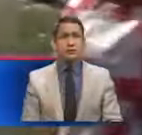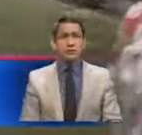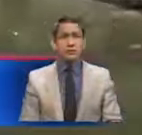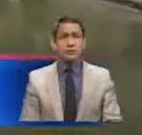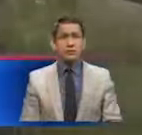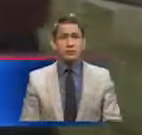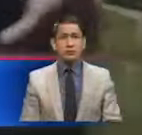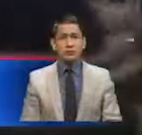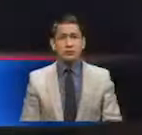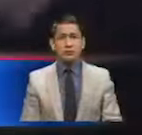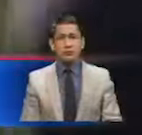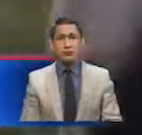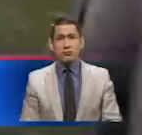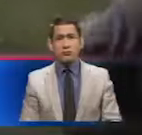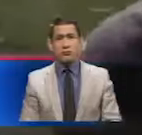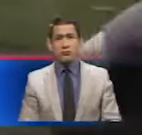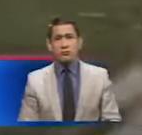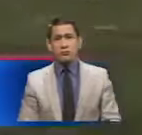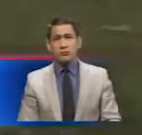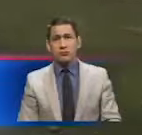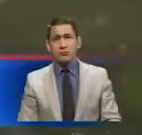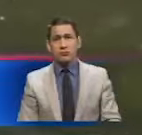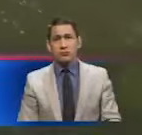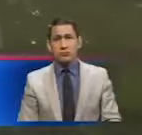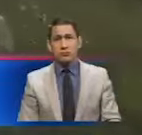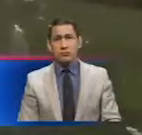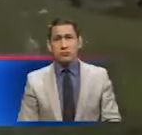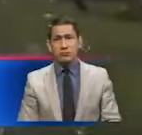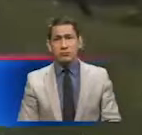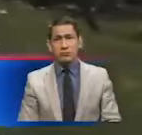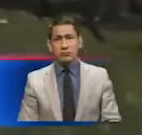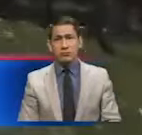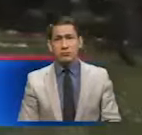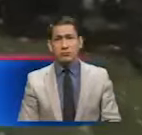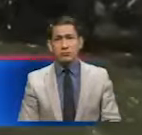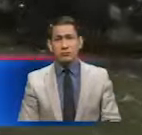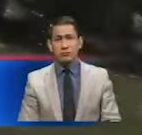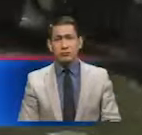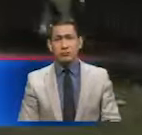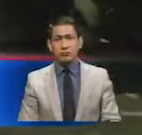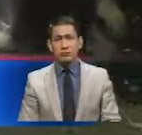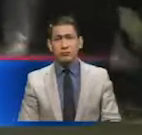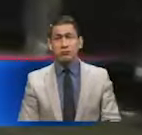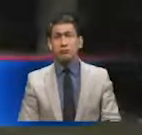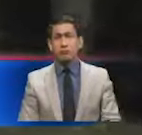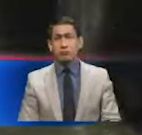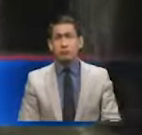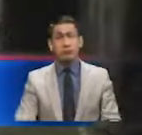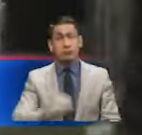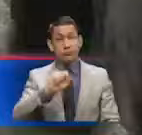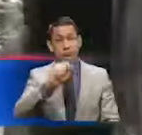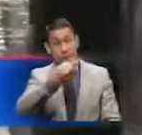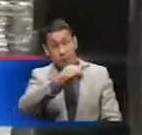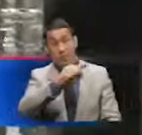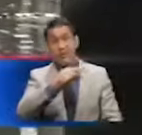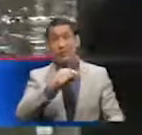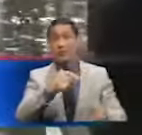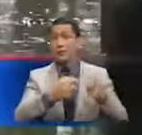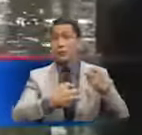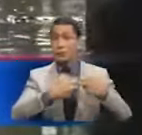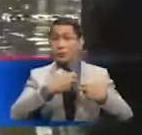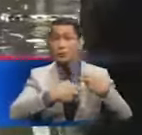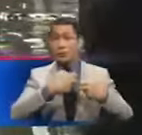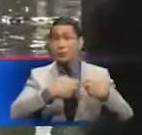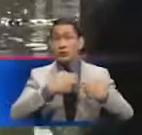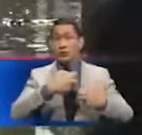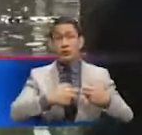que prácticamente ya está... Claro, ¿cómo? sí. Quedándose con agua putrefacta. Exacto, toda esa agua adentra, todo.